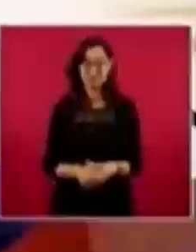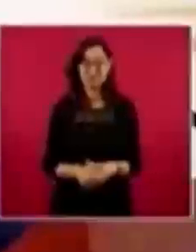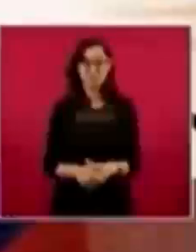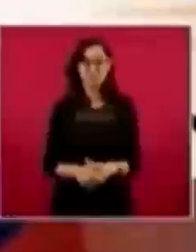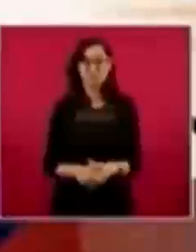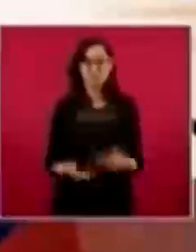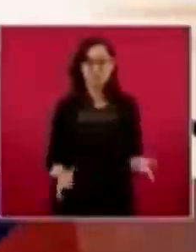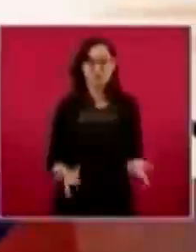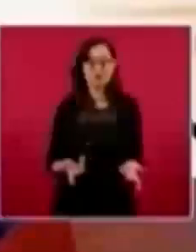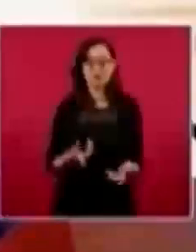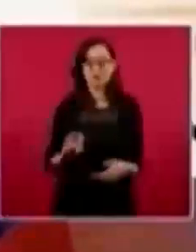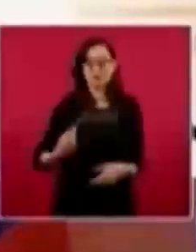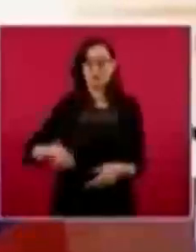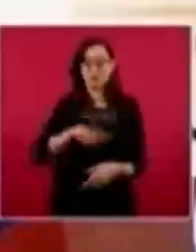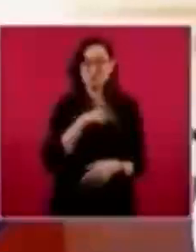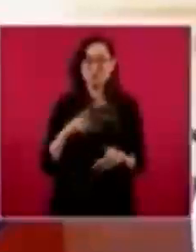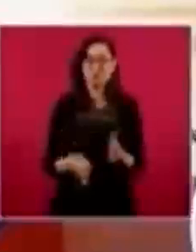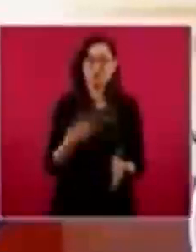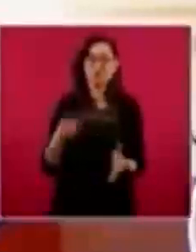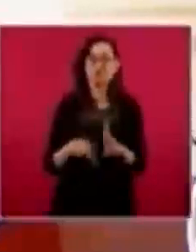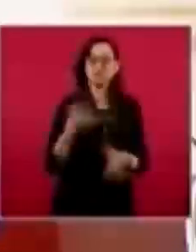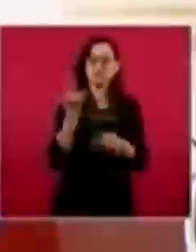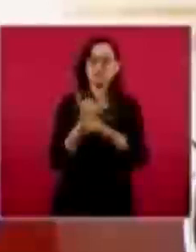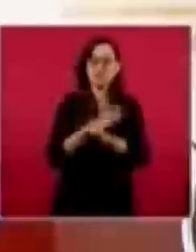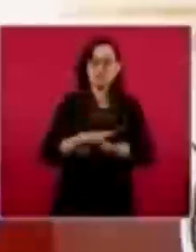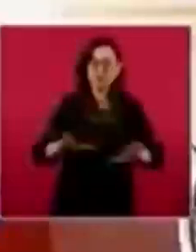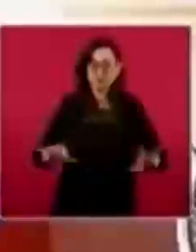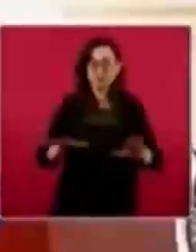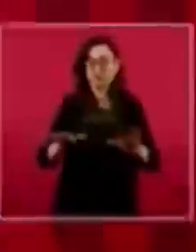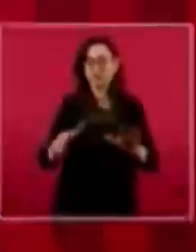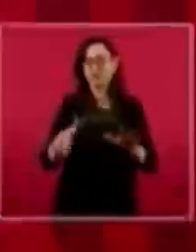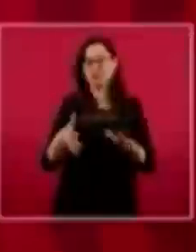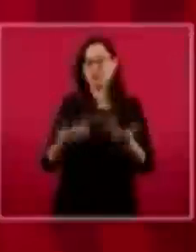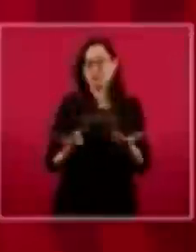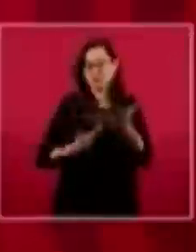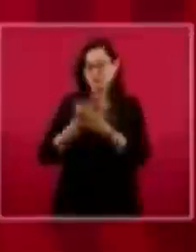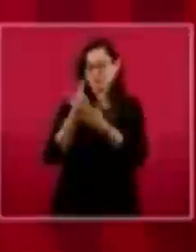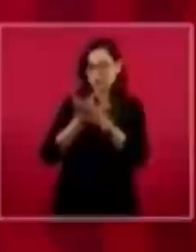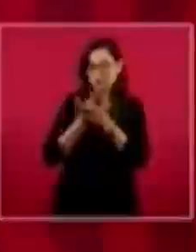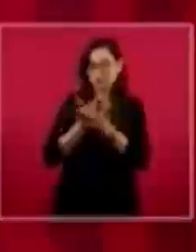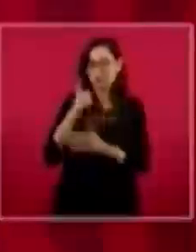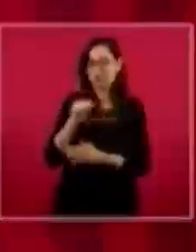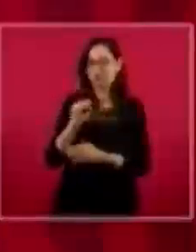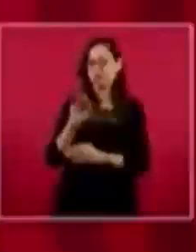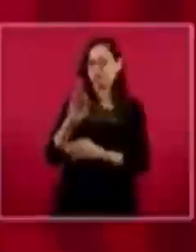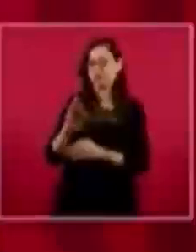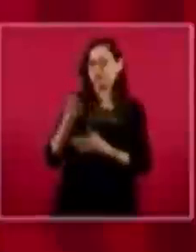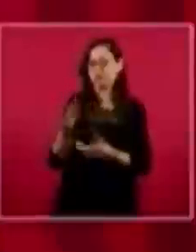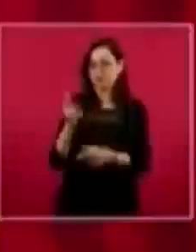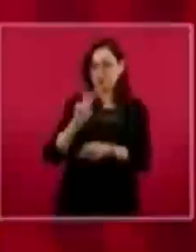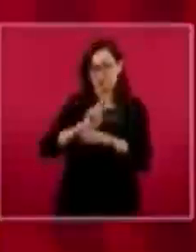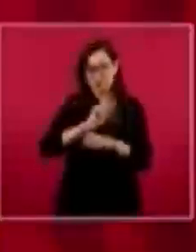los médicos que vinieron, sino que hizo transferencias directas al gobierno de Cuba. De hecho, fue una